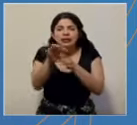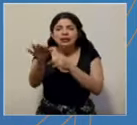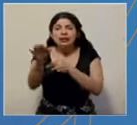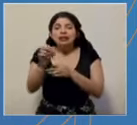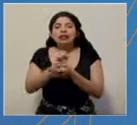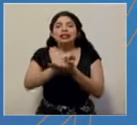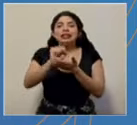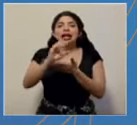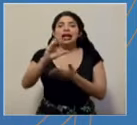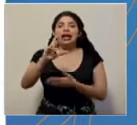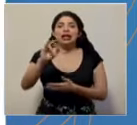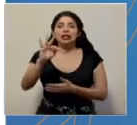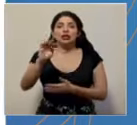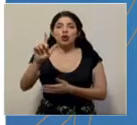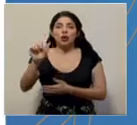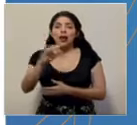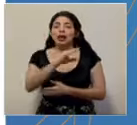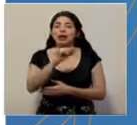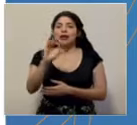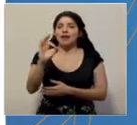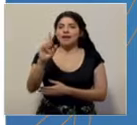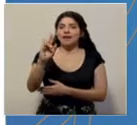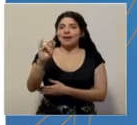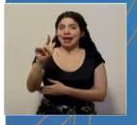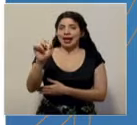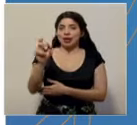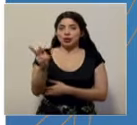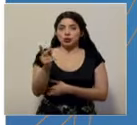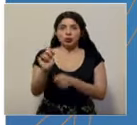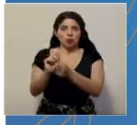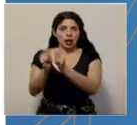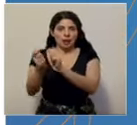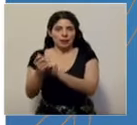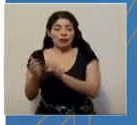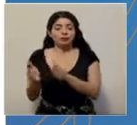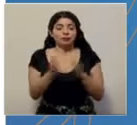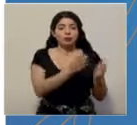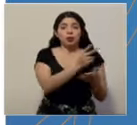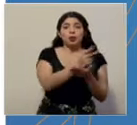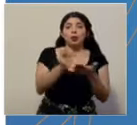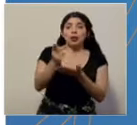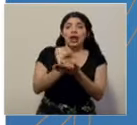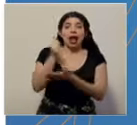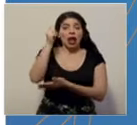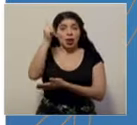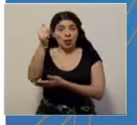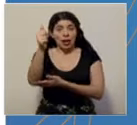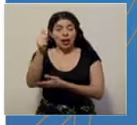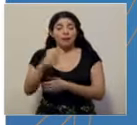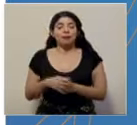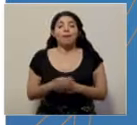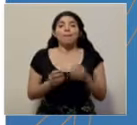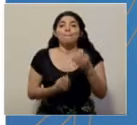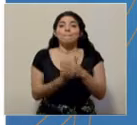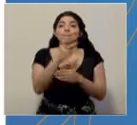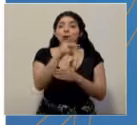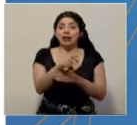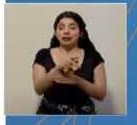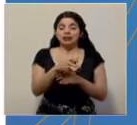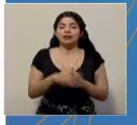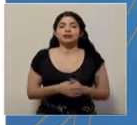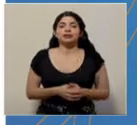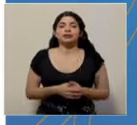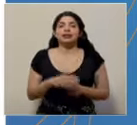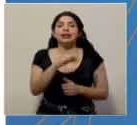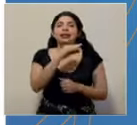de San Cristóbal y de Frailes. Para la provincia de Alajuela, el cantón de Poás